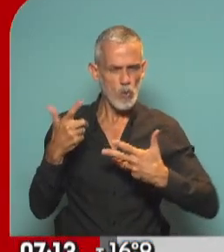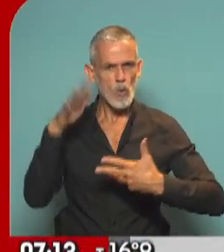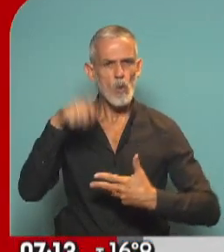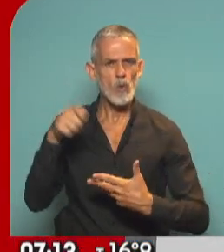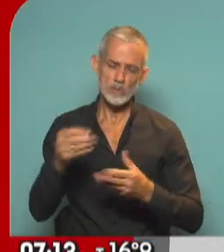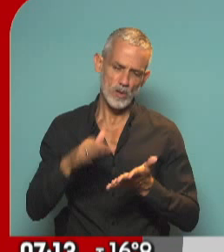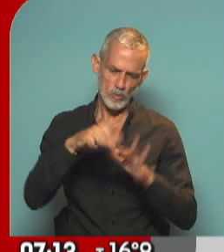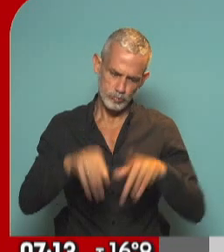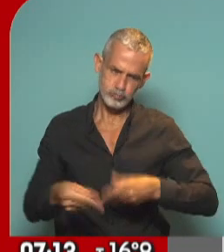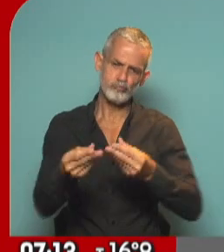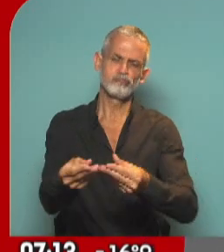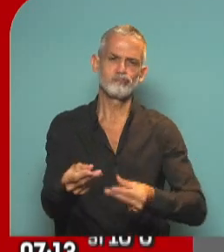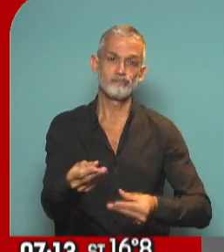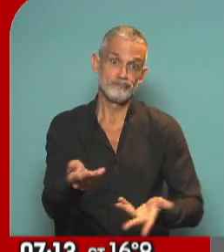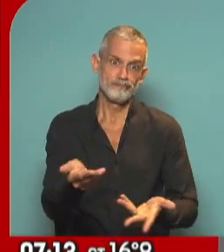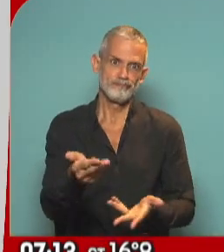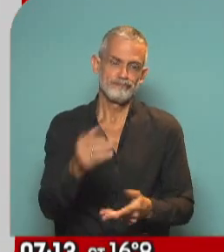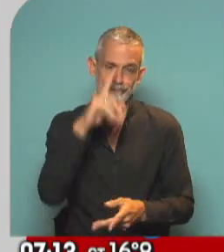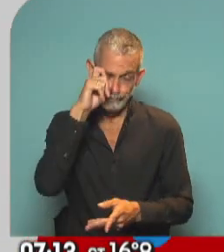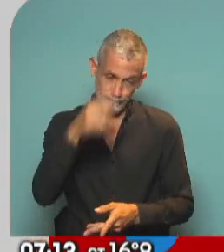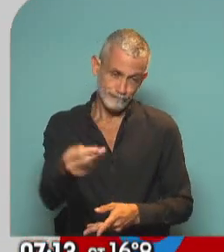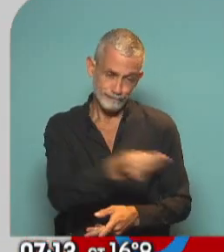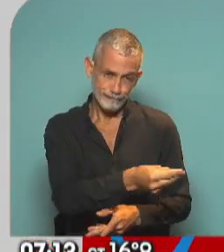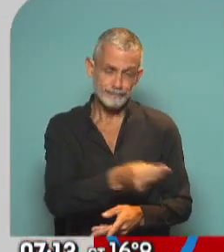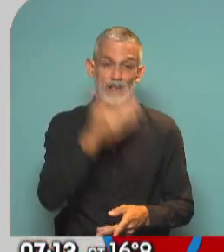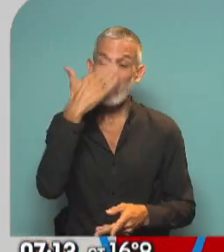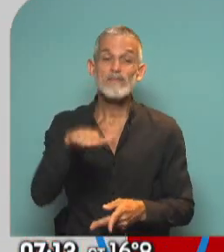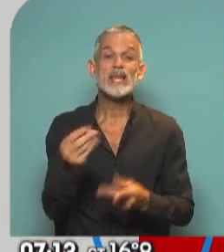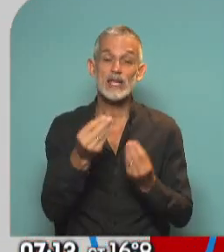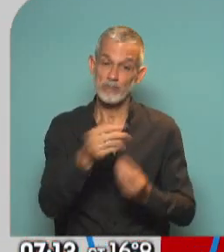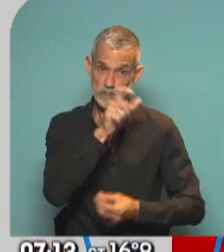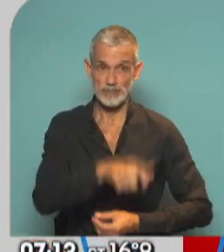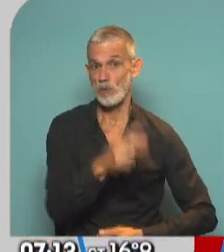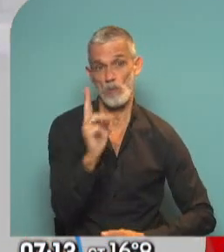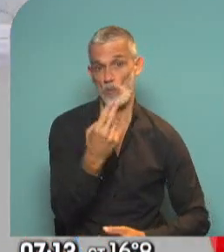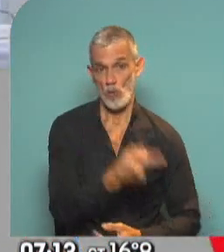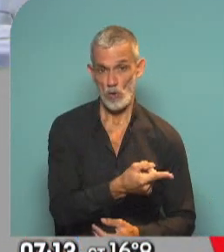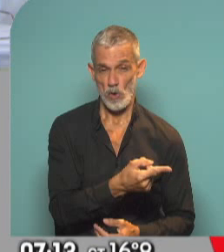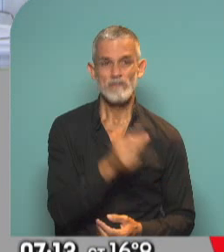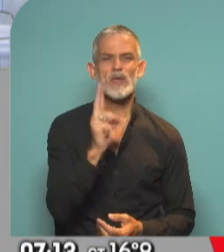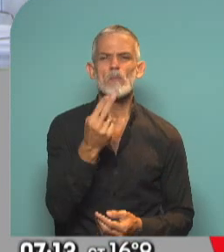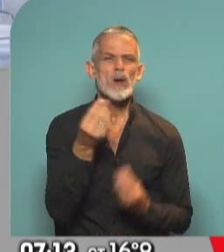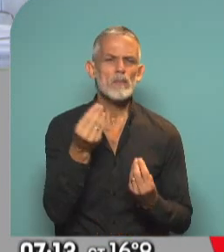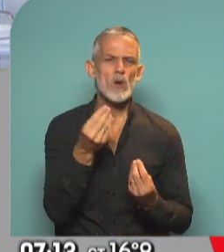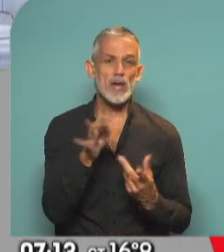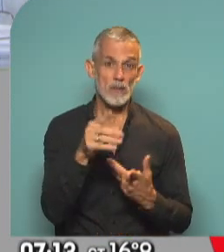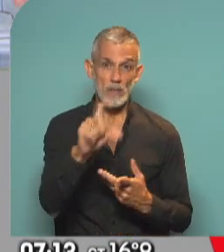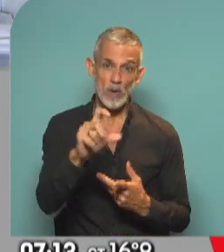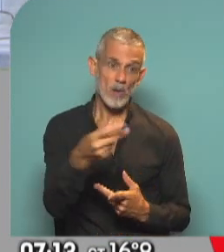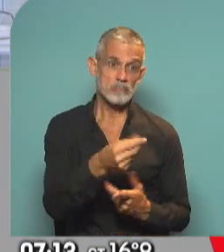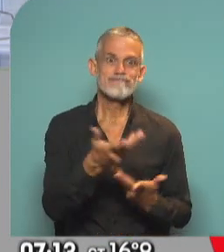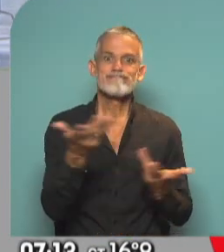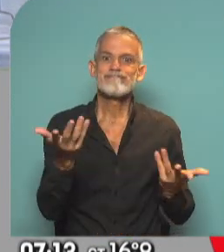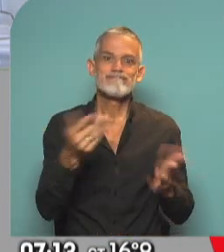denle el dióxido de cloro. Bueno, ¿cuál es el resultado concreto? Que el paciente termina muriendo. ¿Muere por aplicación del dióxido de